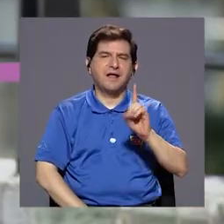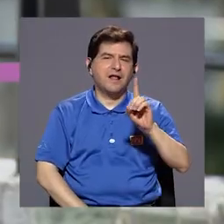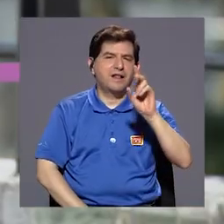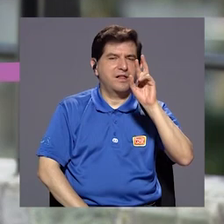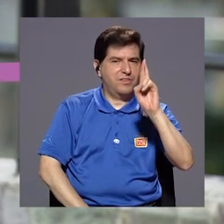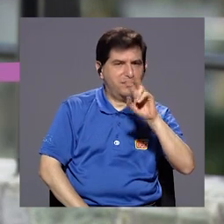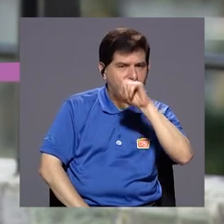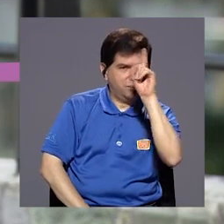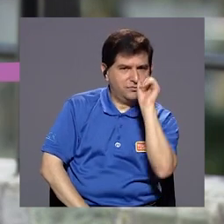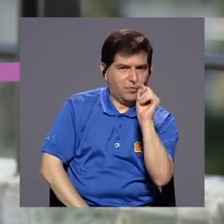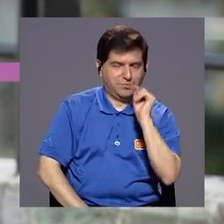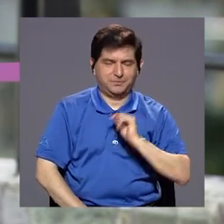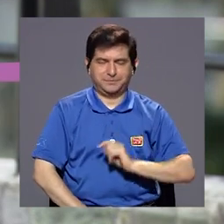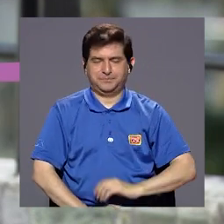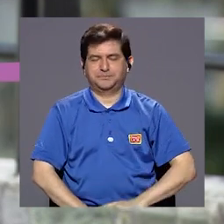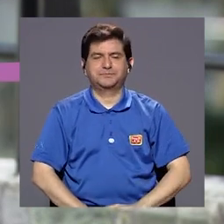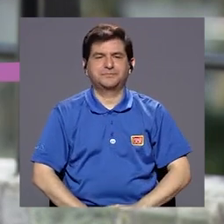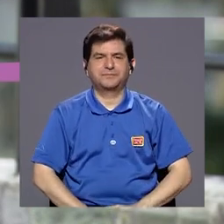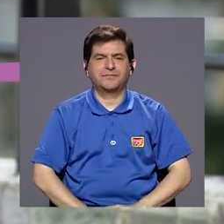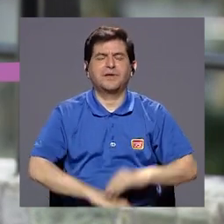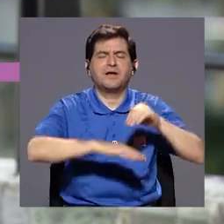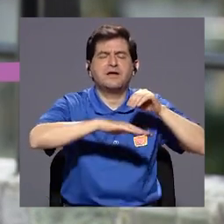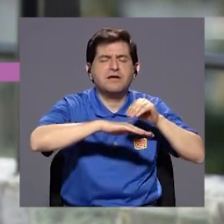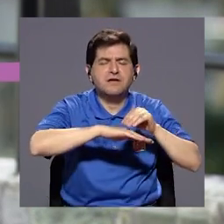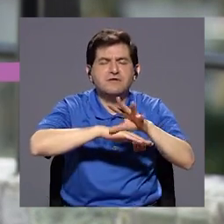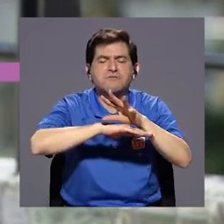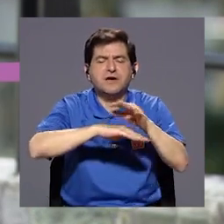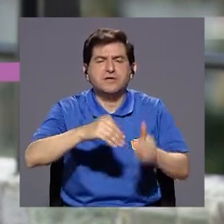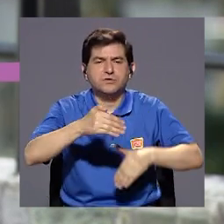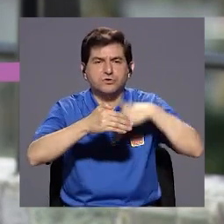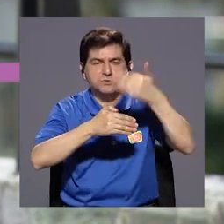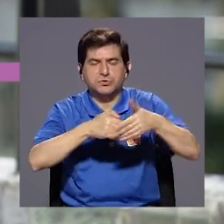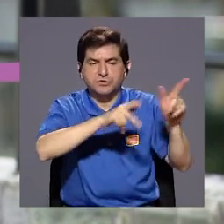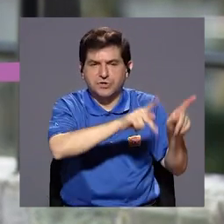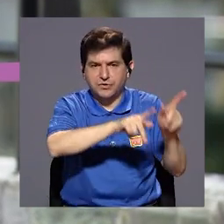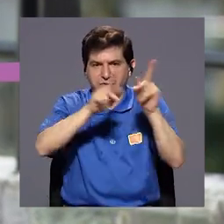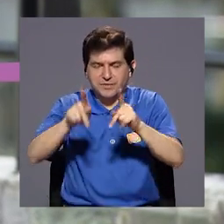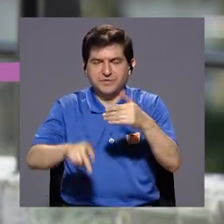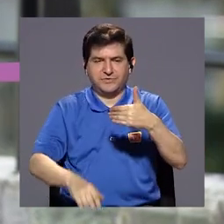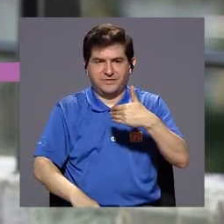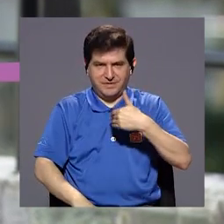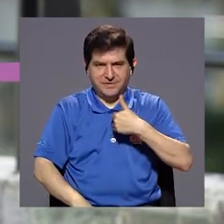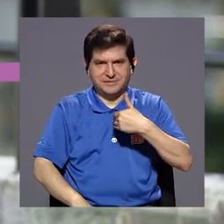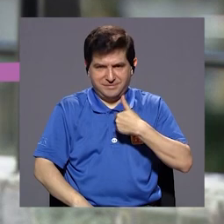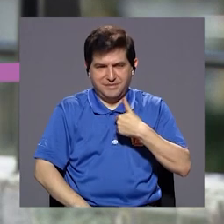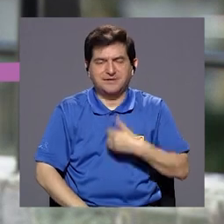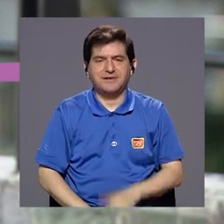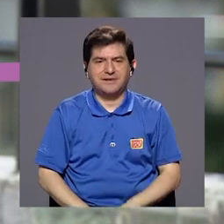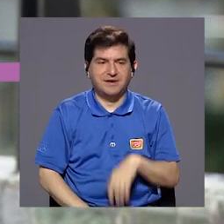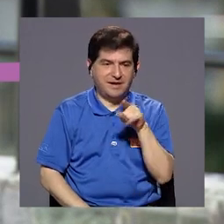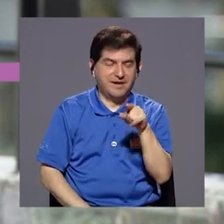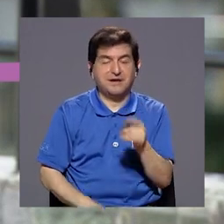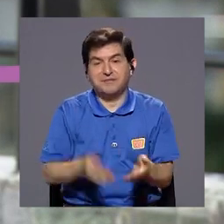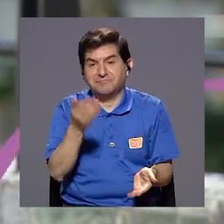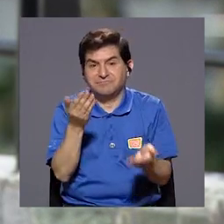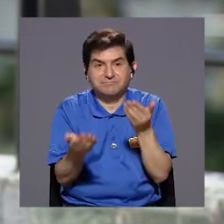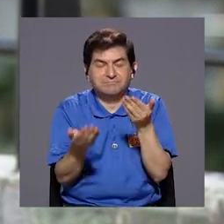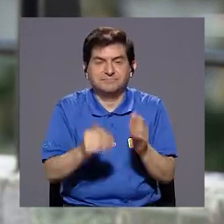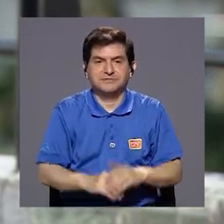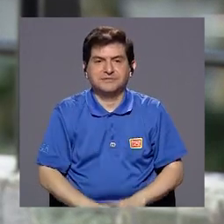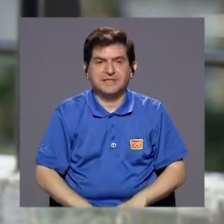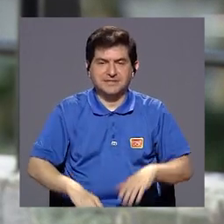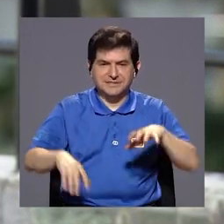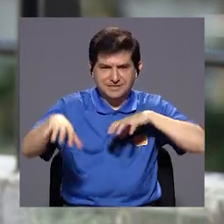Doctor, ¿cuáles son las secuelas que tienen los pacientes que presentan o las personas